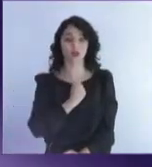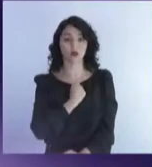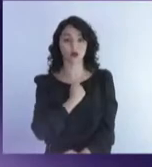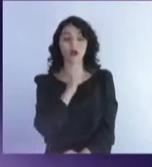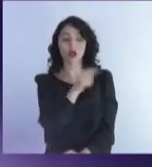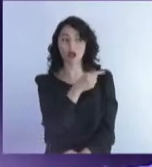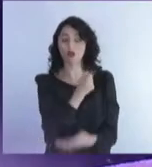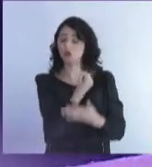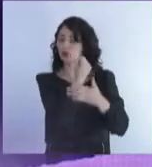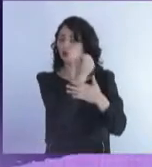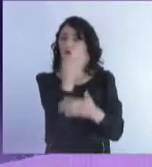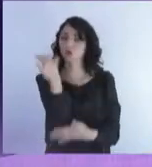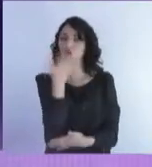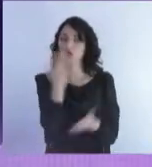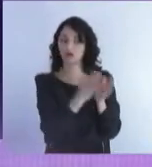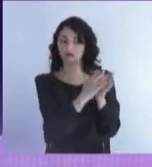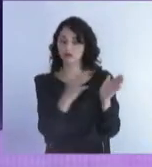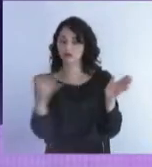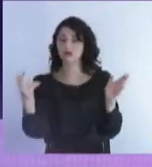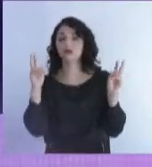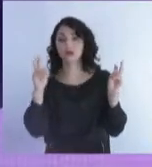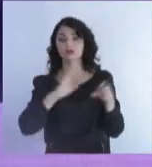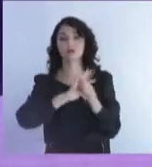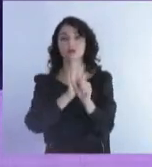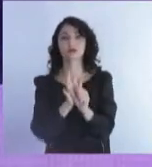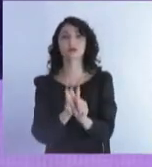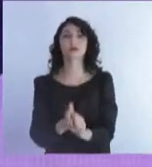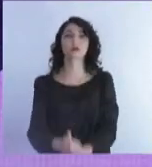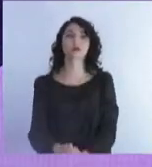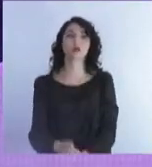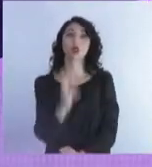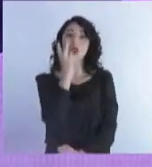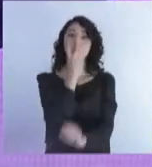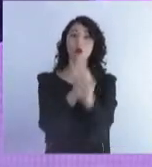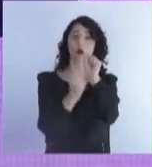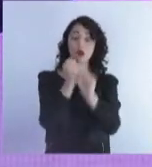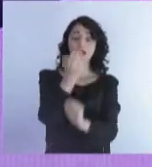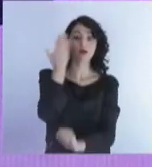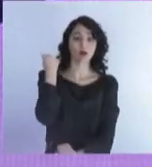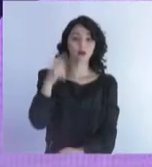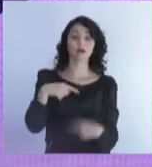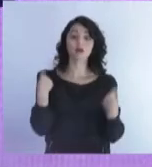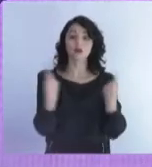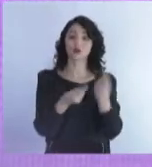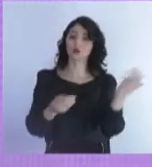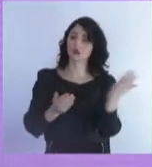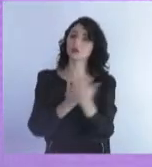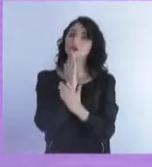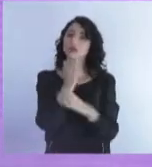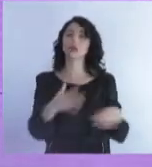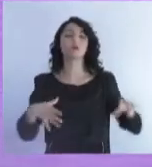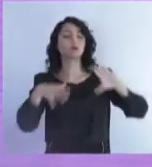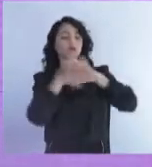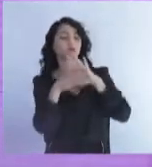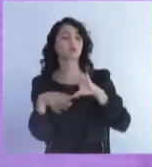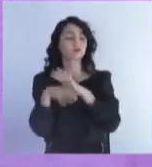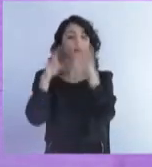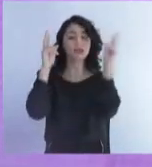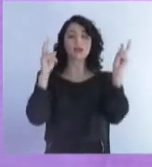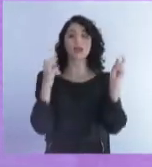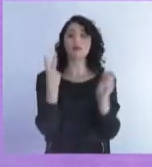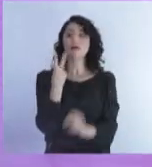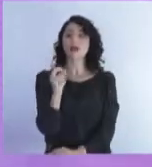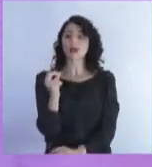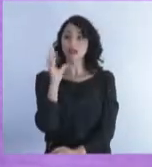que están haciendo durante este periodo de pandemia. Hace 2 años empezamos con estos encuentros de Innovación 2050 como